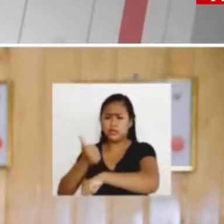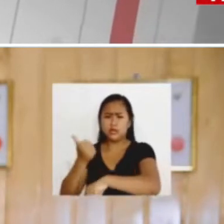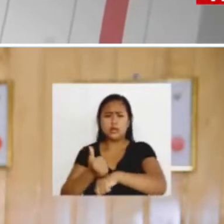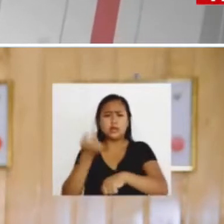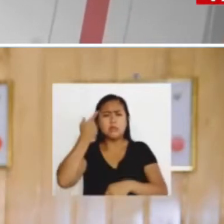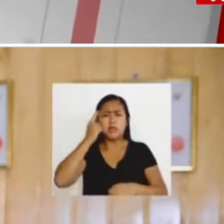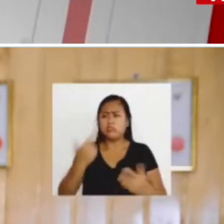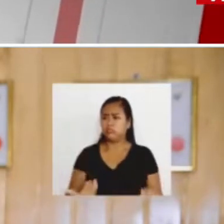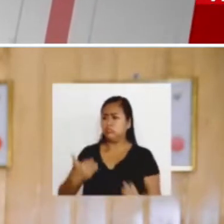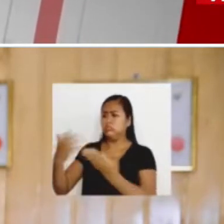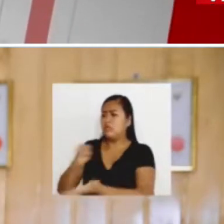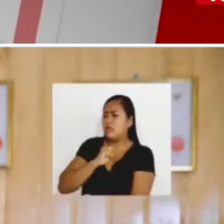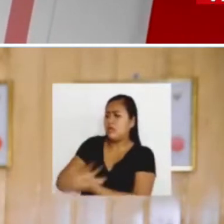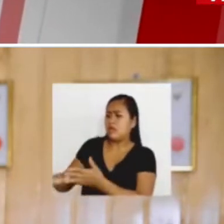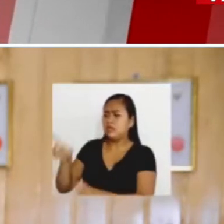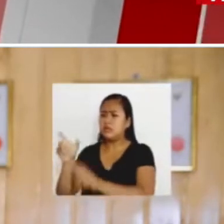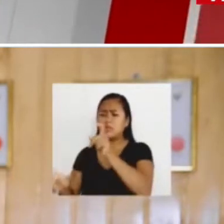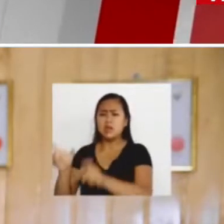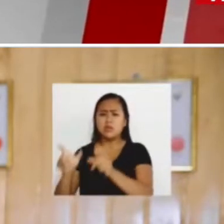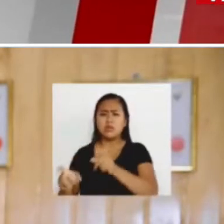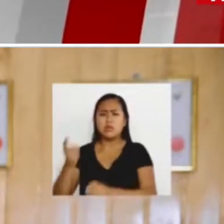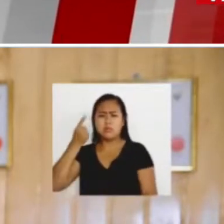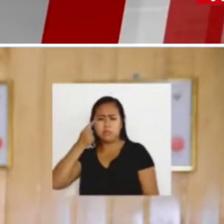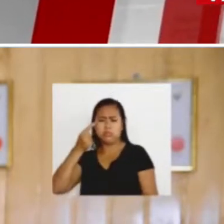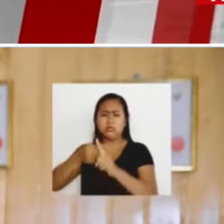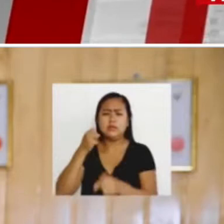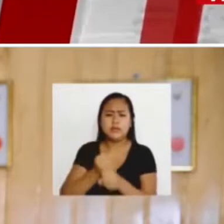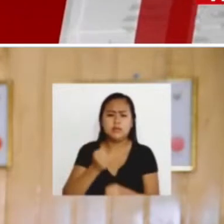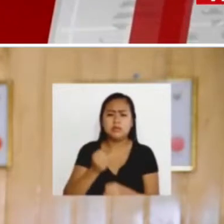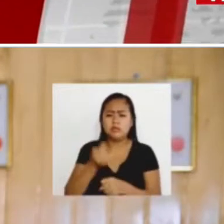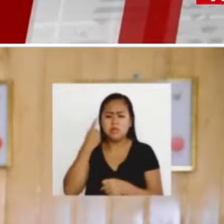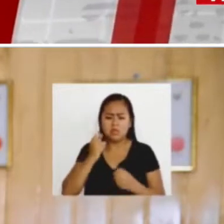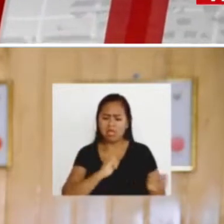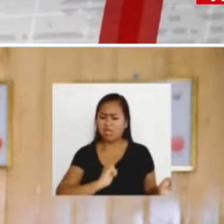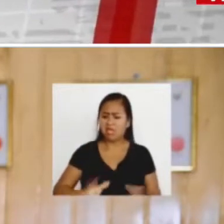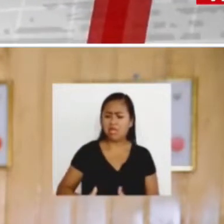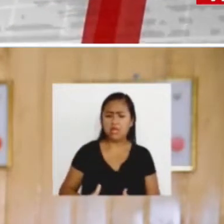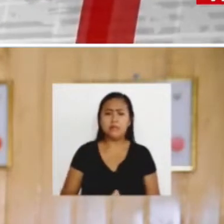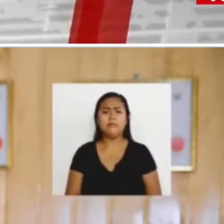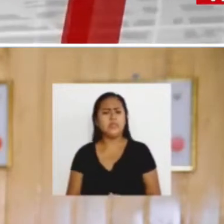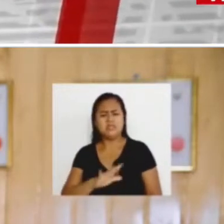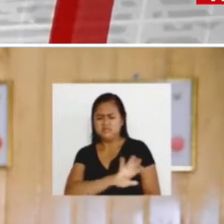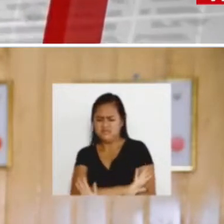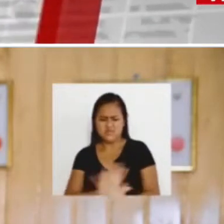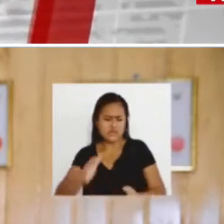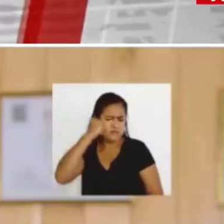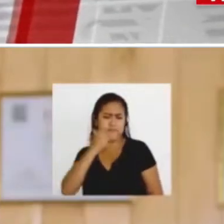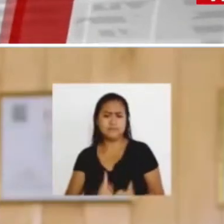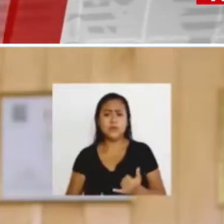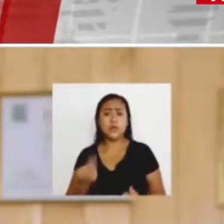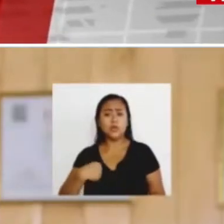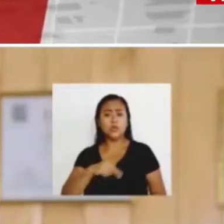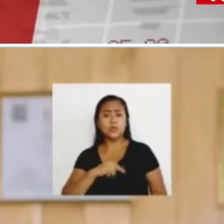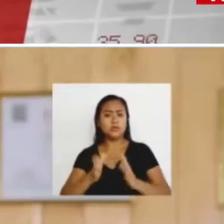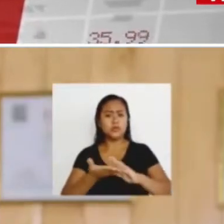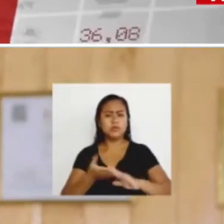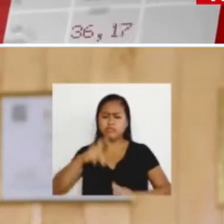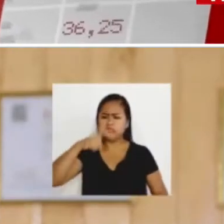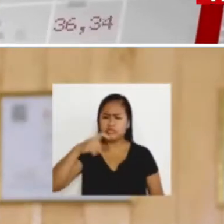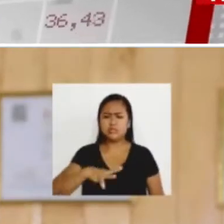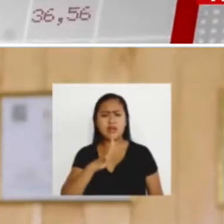no estaban de repente las condiciones dadas, ¿no? Sino fundamentalmente porque por el problema